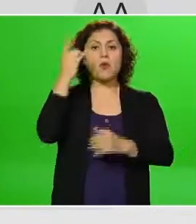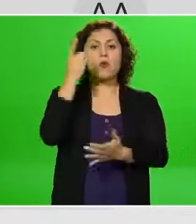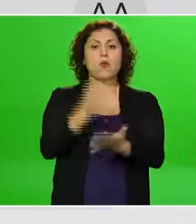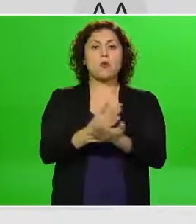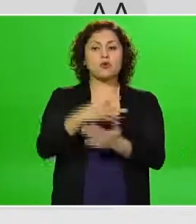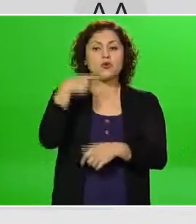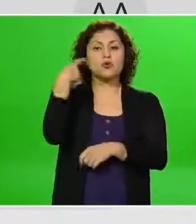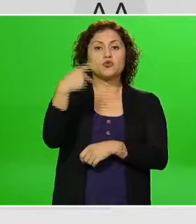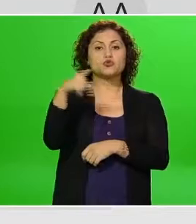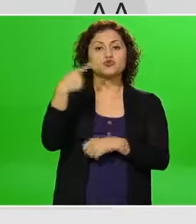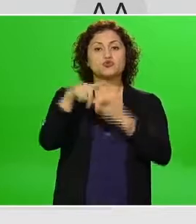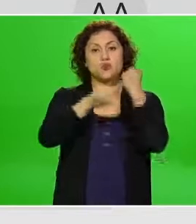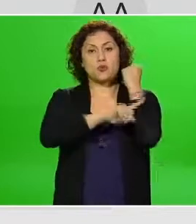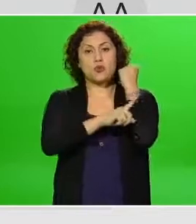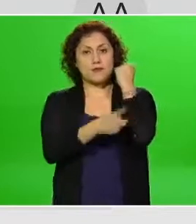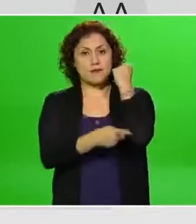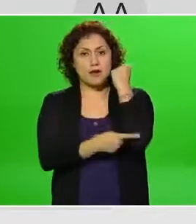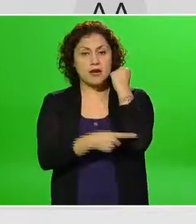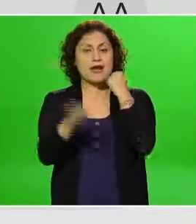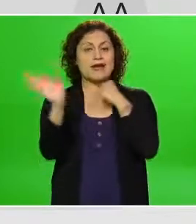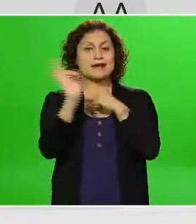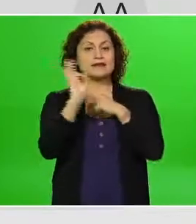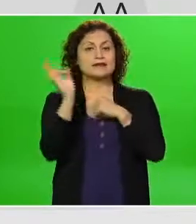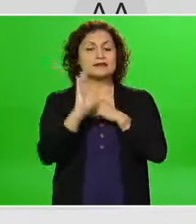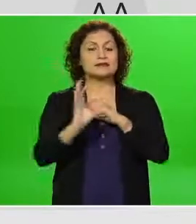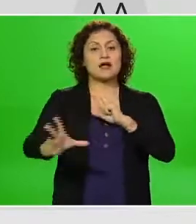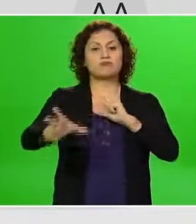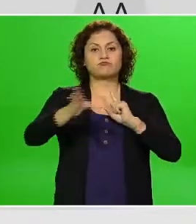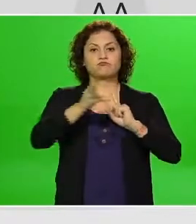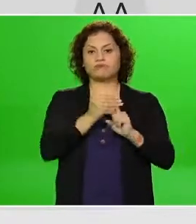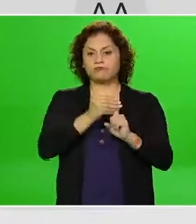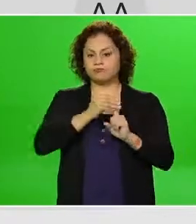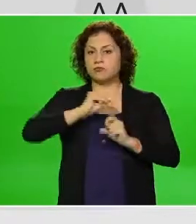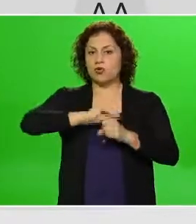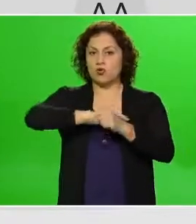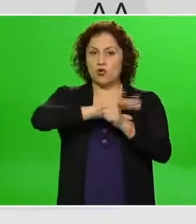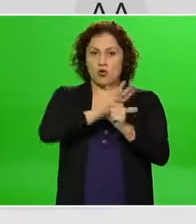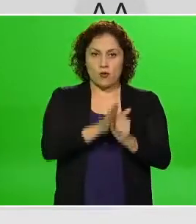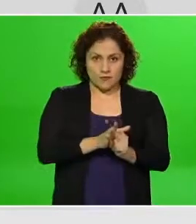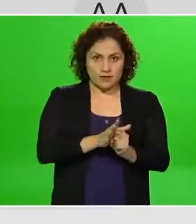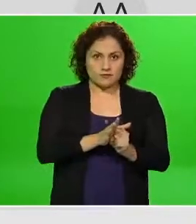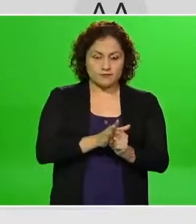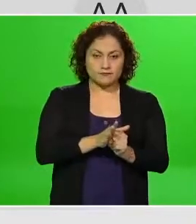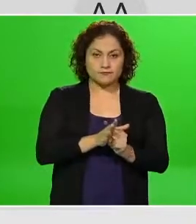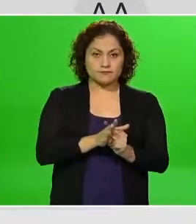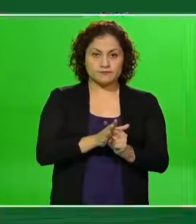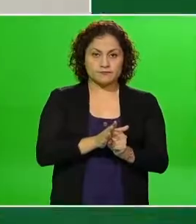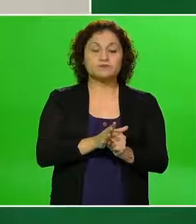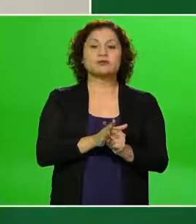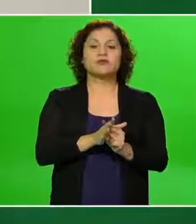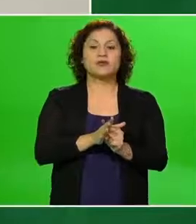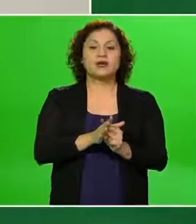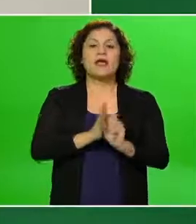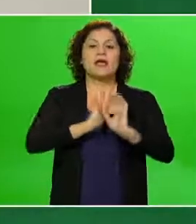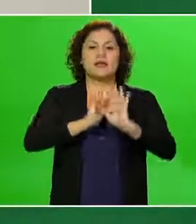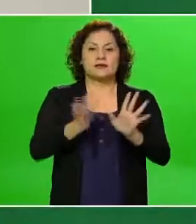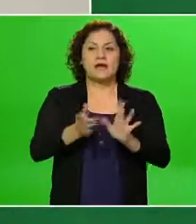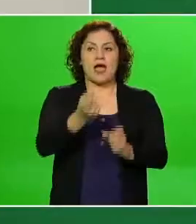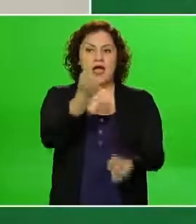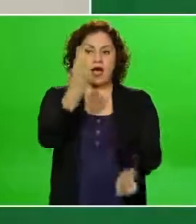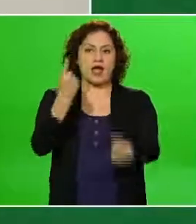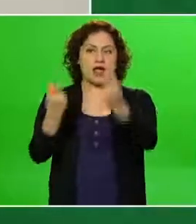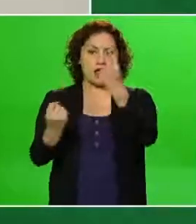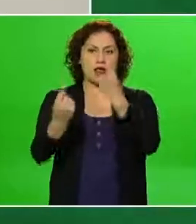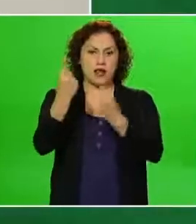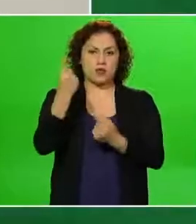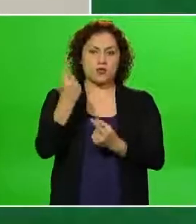estando embarazada, enfermar de COVID y que esto condicionara, como se ha presentado ya en varias ocasiones,